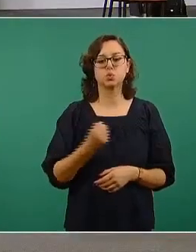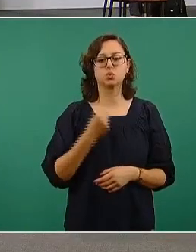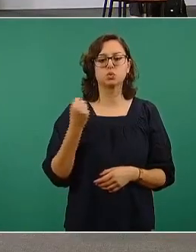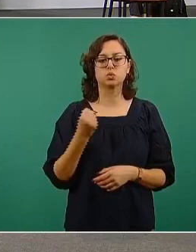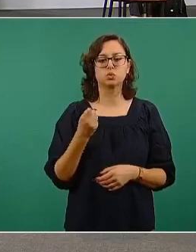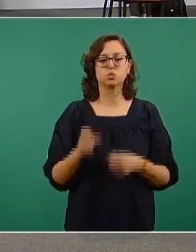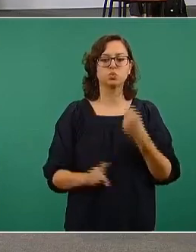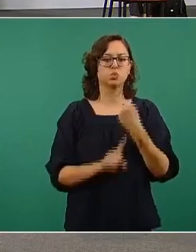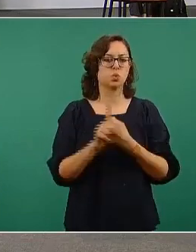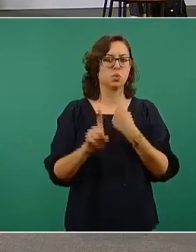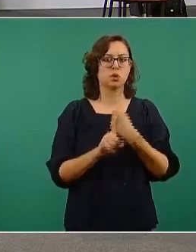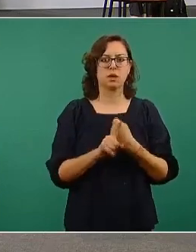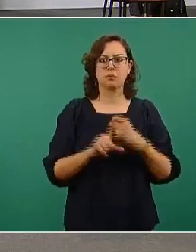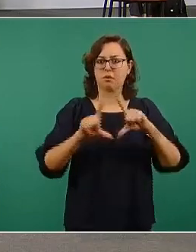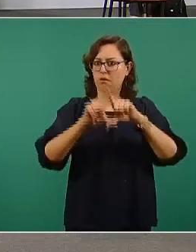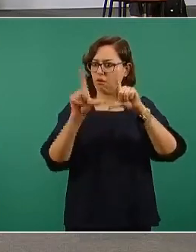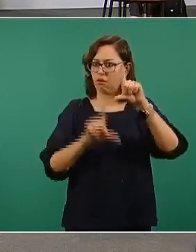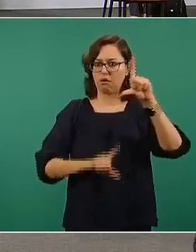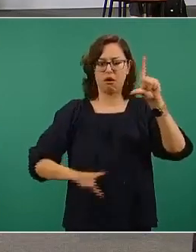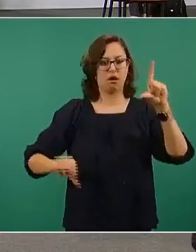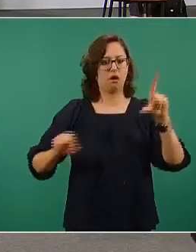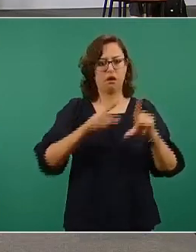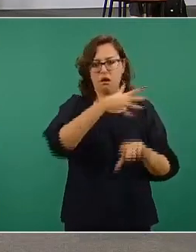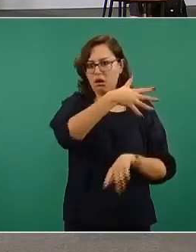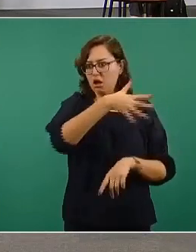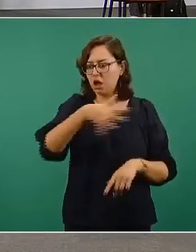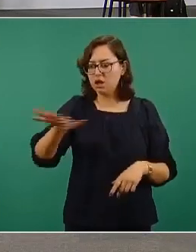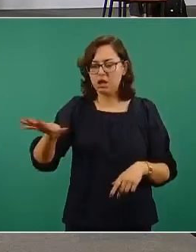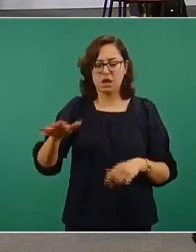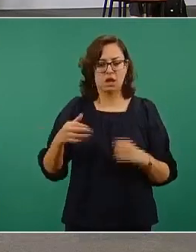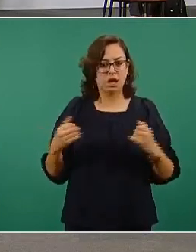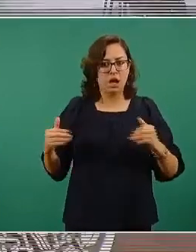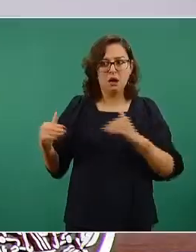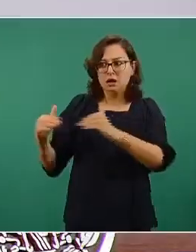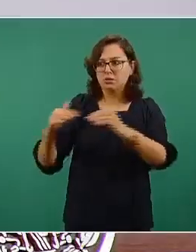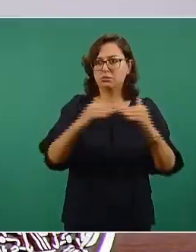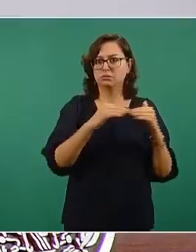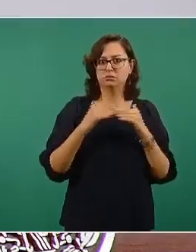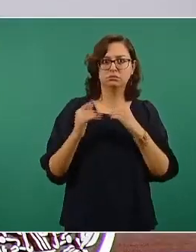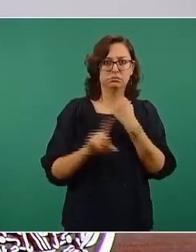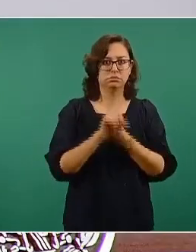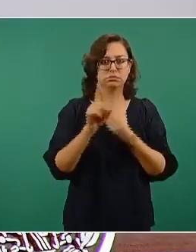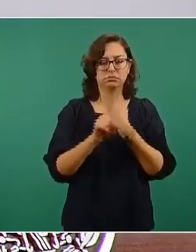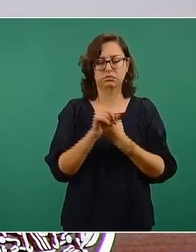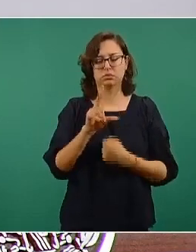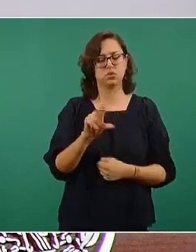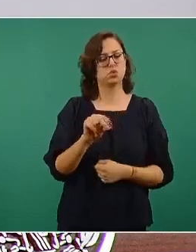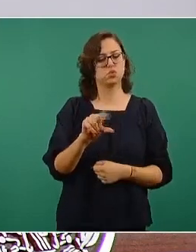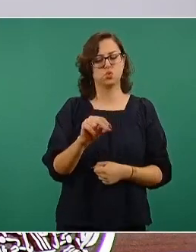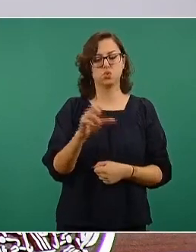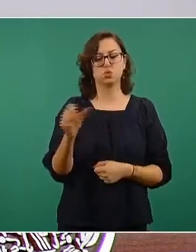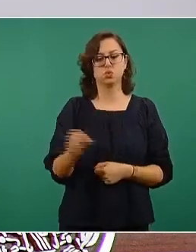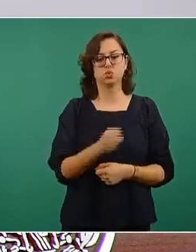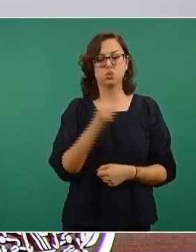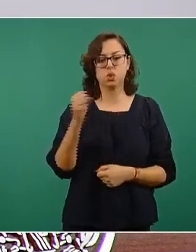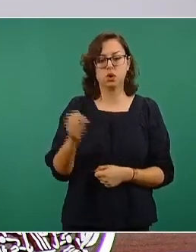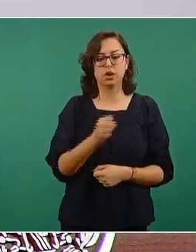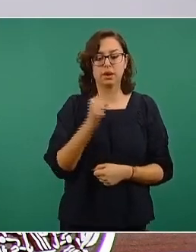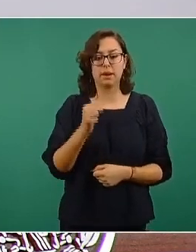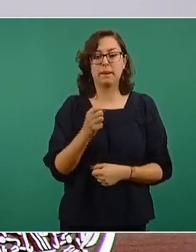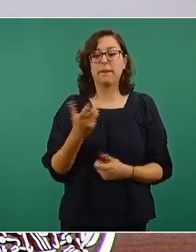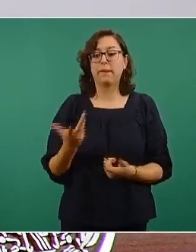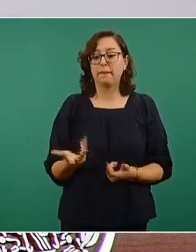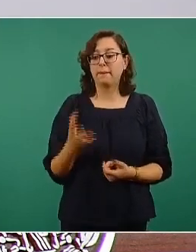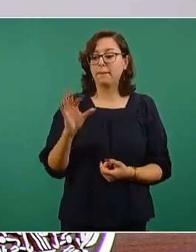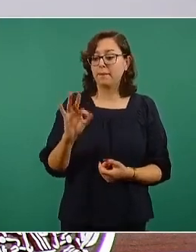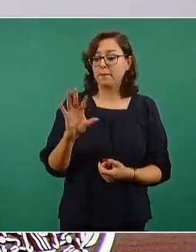de un problema generalizado que se exprese con la misma intensidad en todo el país. Más de 47%